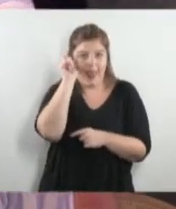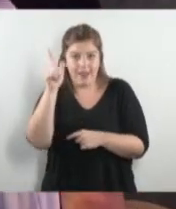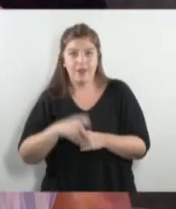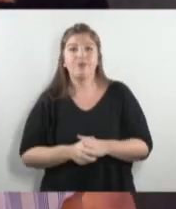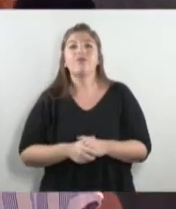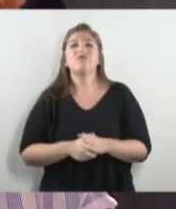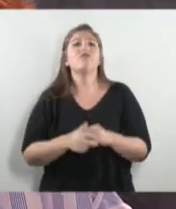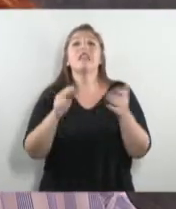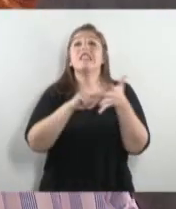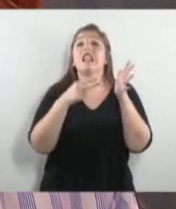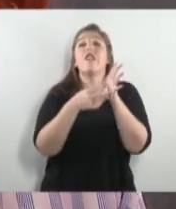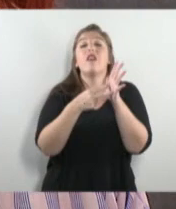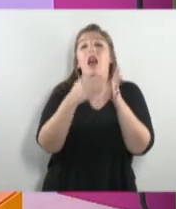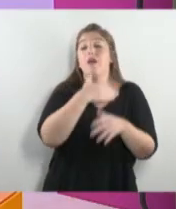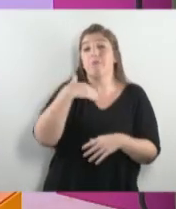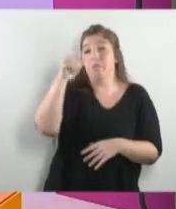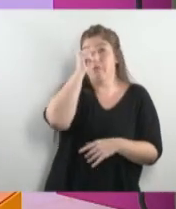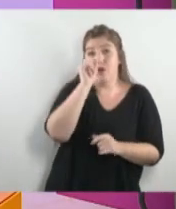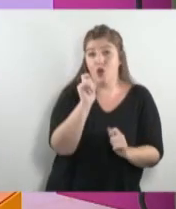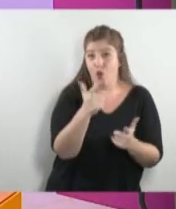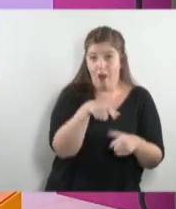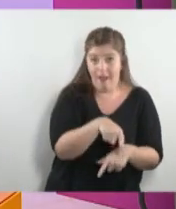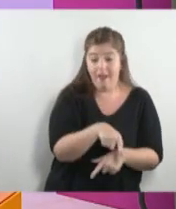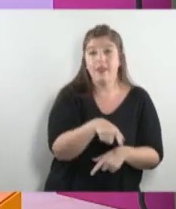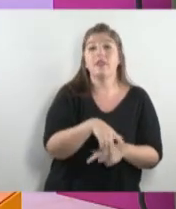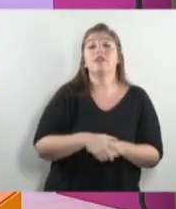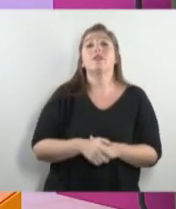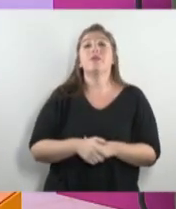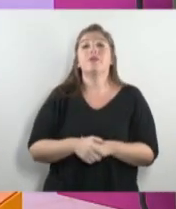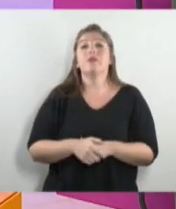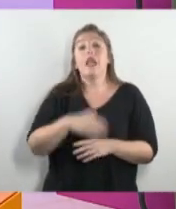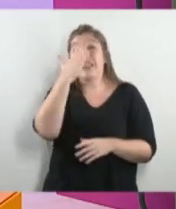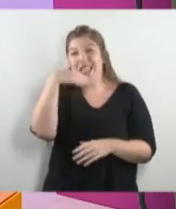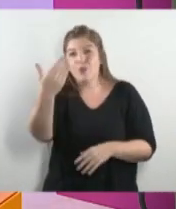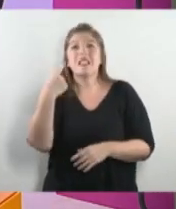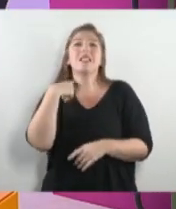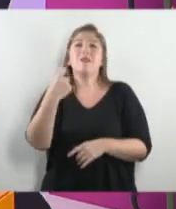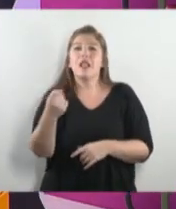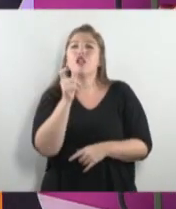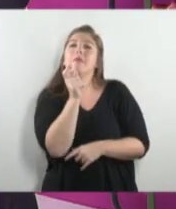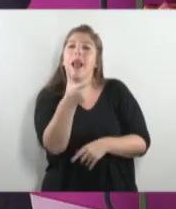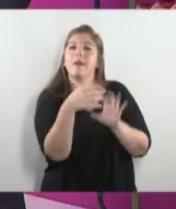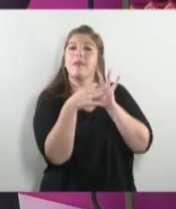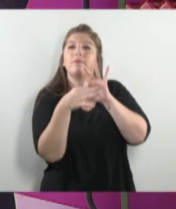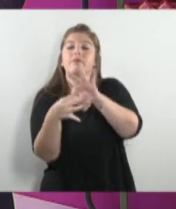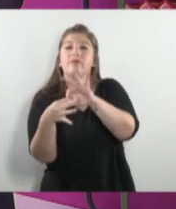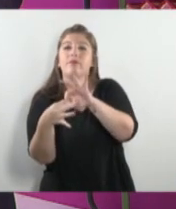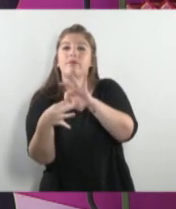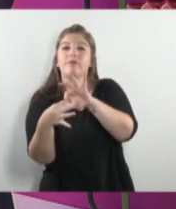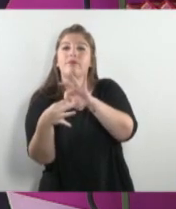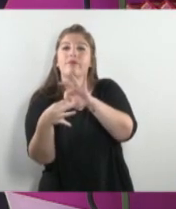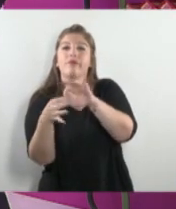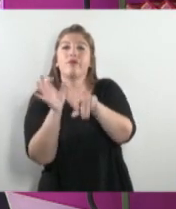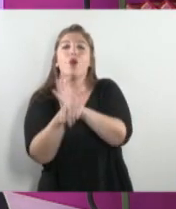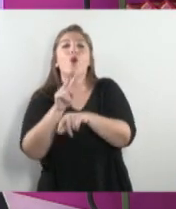Que ¿así? Quiere decir huérfano. ¿Así? Sí. Y que, bueno, después los españoles lo relacionaron con el término